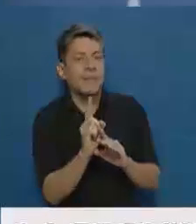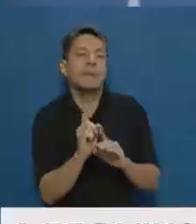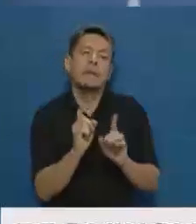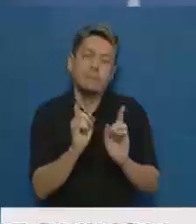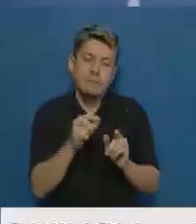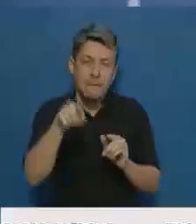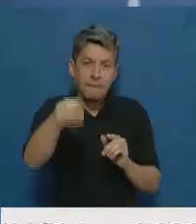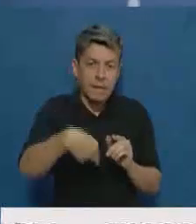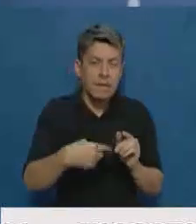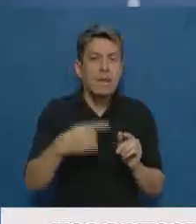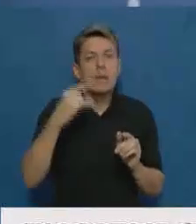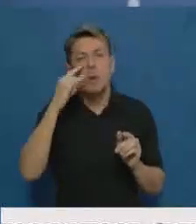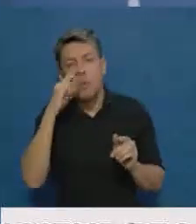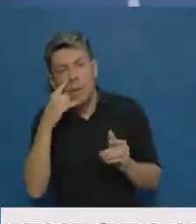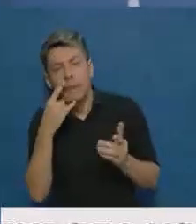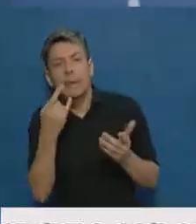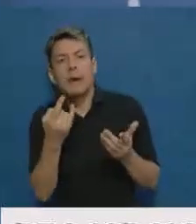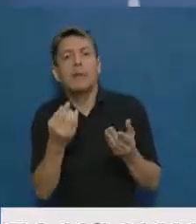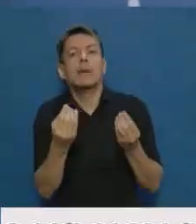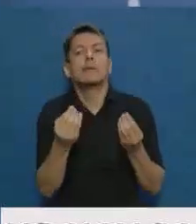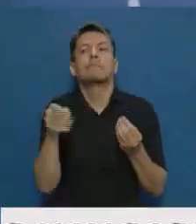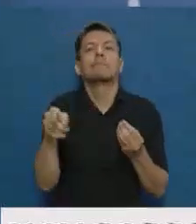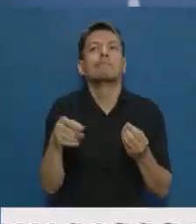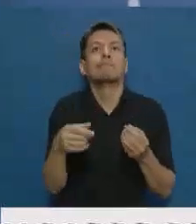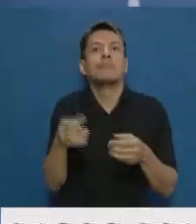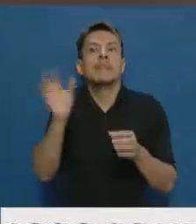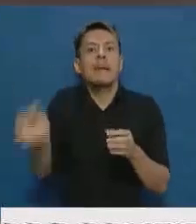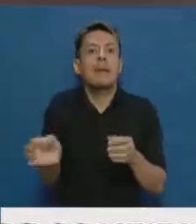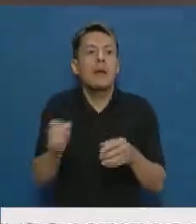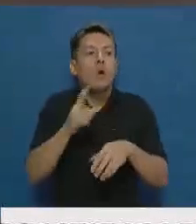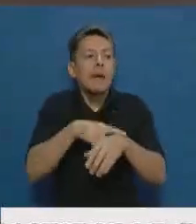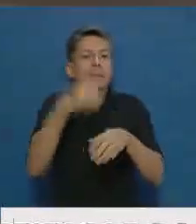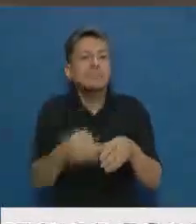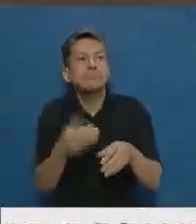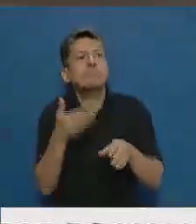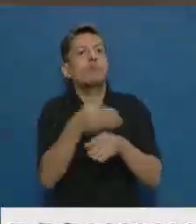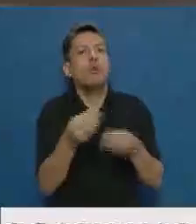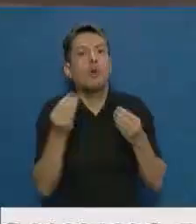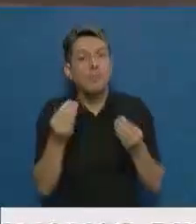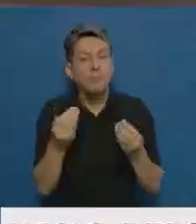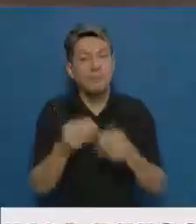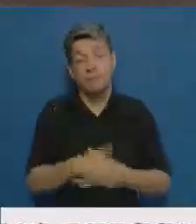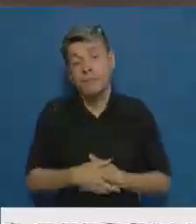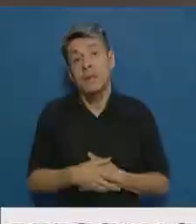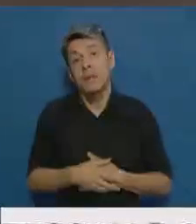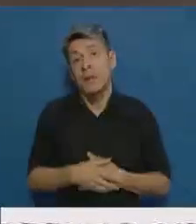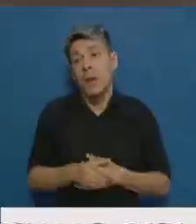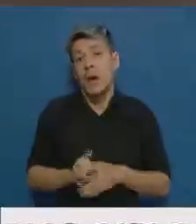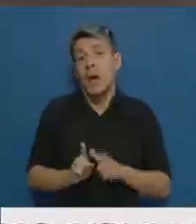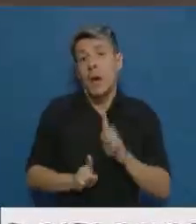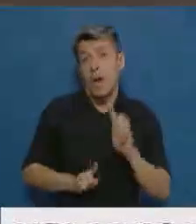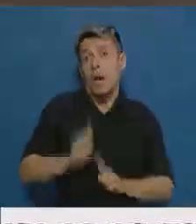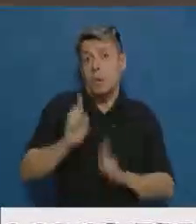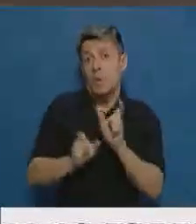incomodidad hasta que encuentren el horario preciso de su colectivo. Por supuesto, como todo cambio. Pero ya pasaba que hay pasajeros que se quedaban